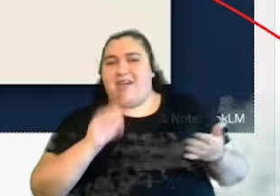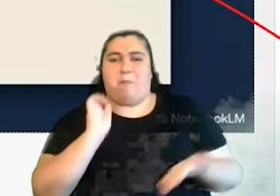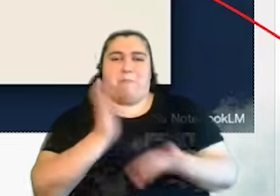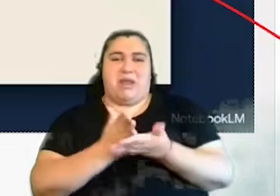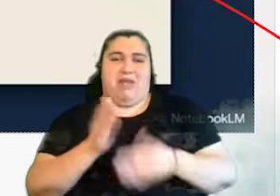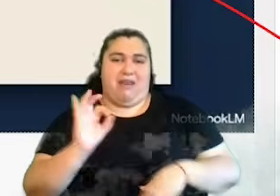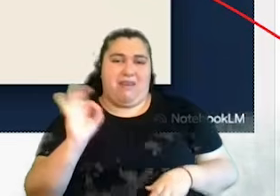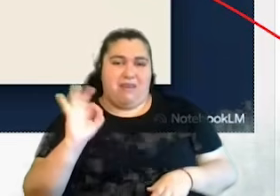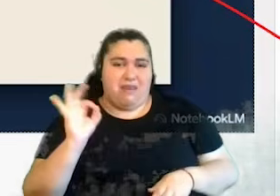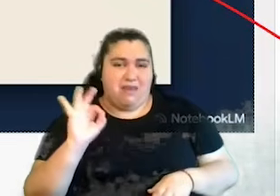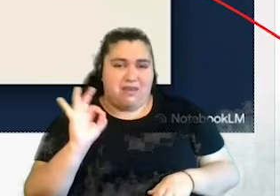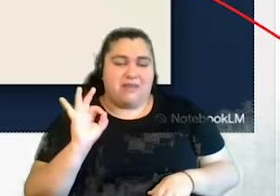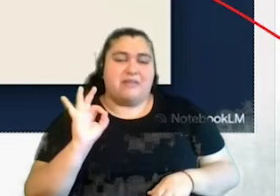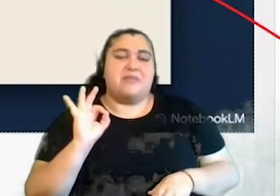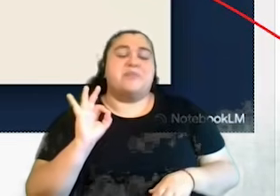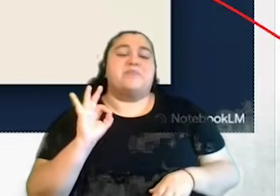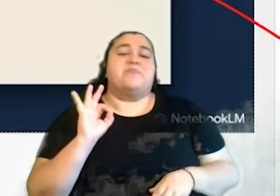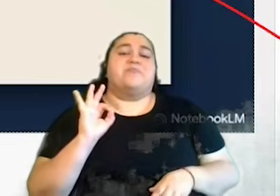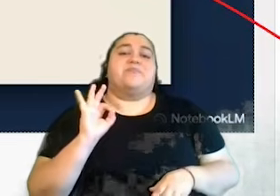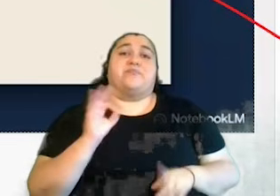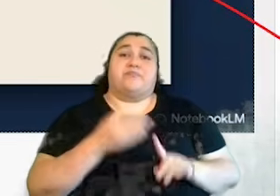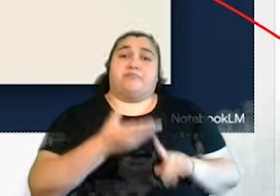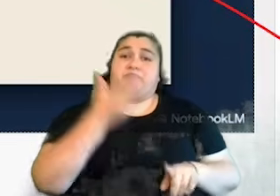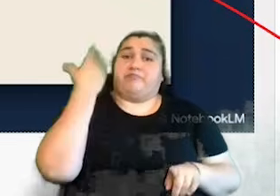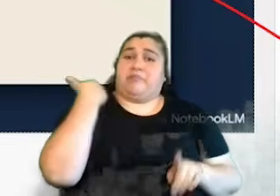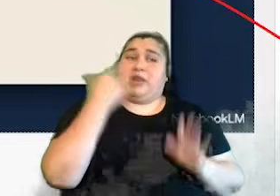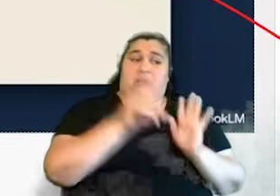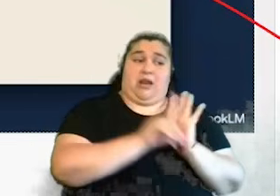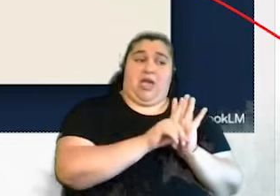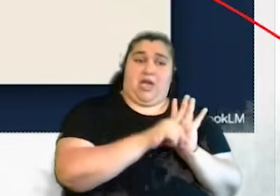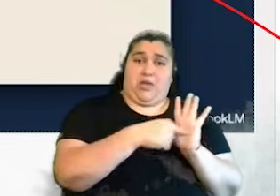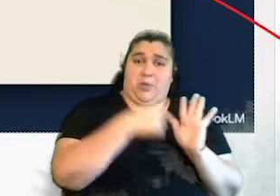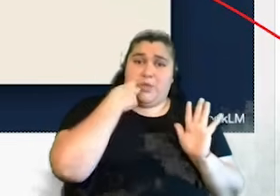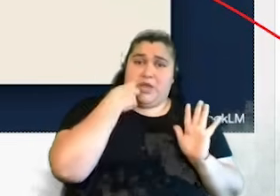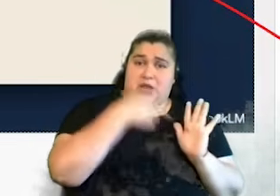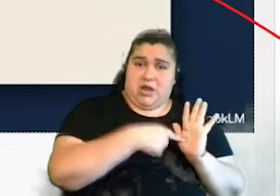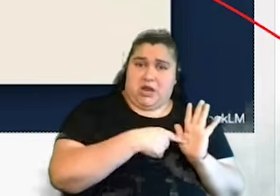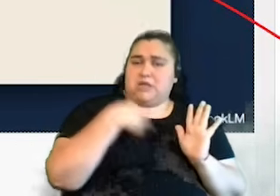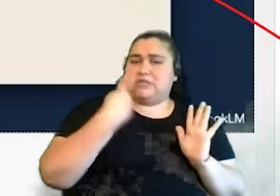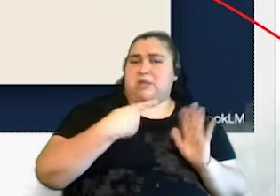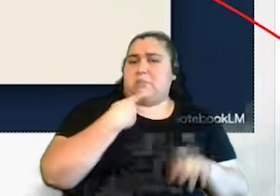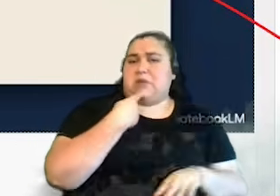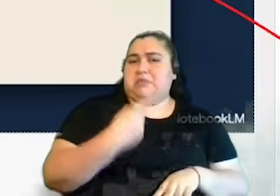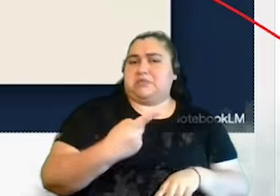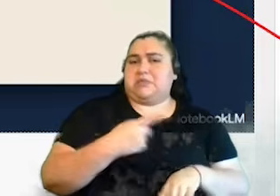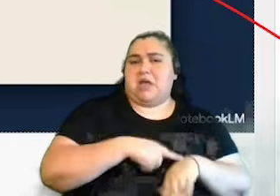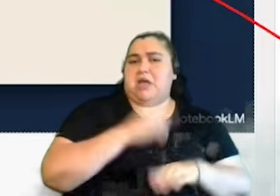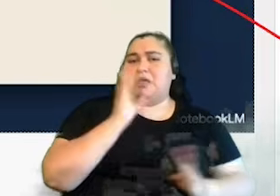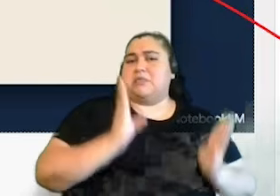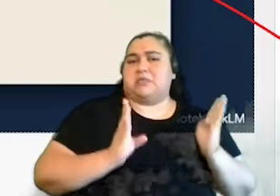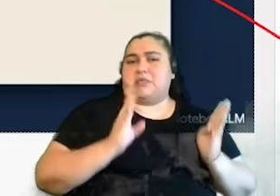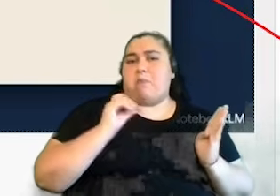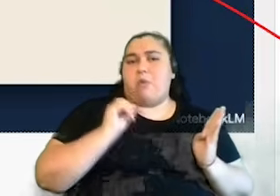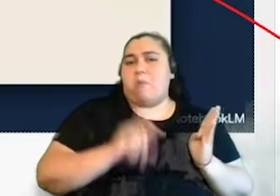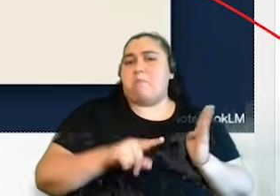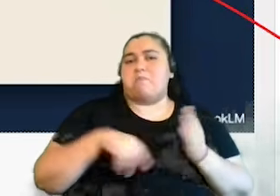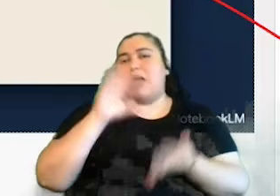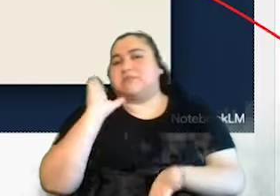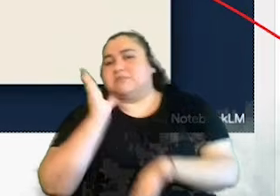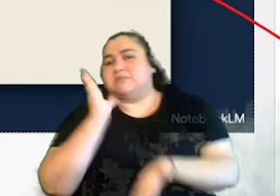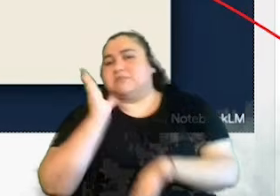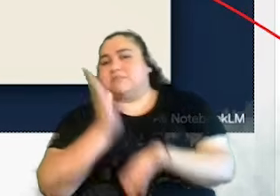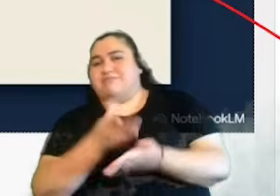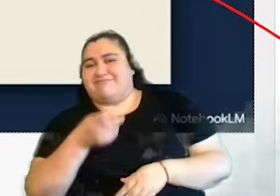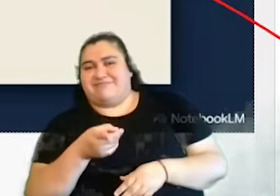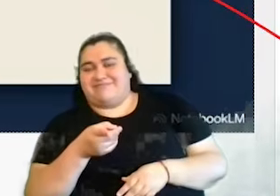antiguo régimen, la prescripción penal regía siempre por los plazos de las condenas. Entonces, una